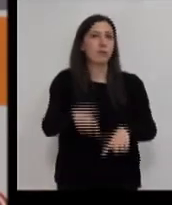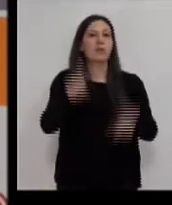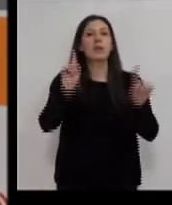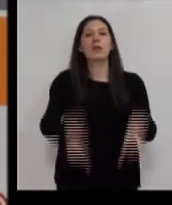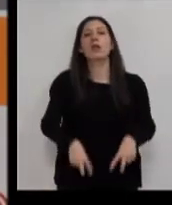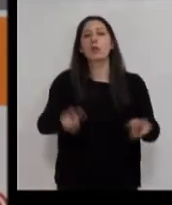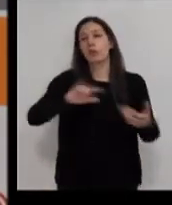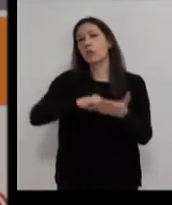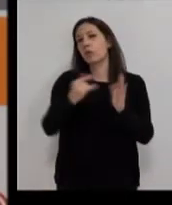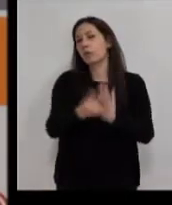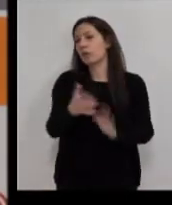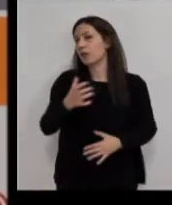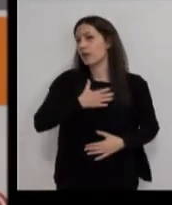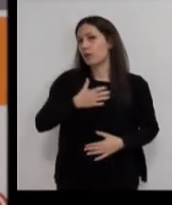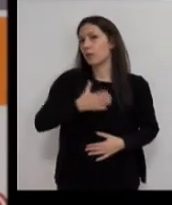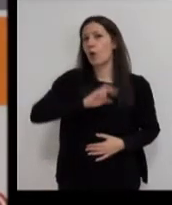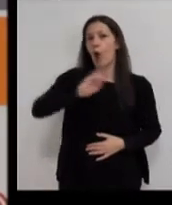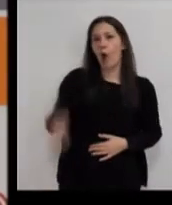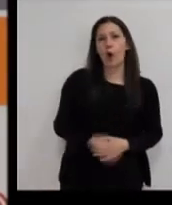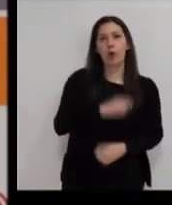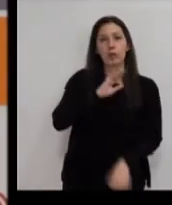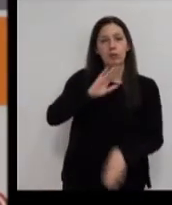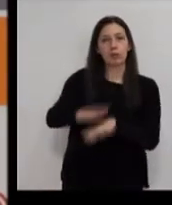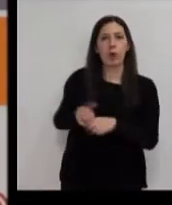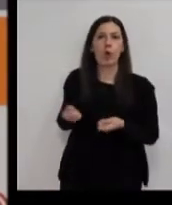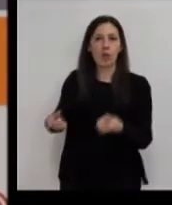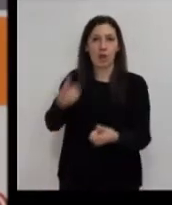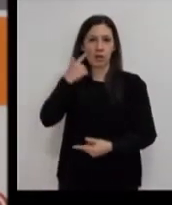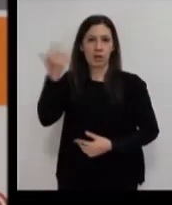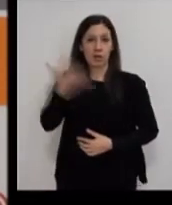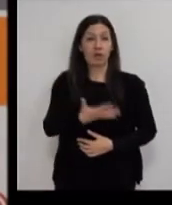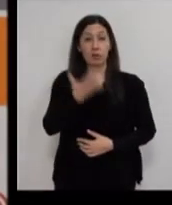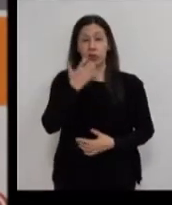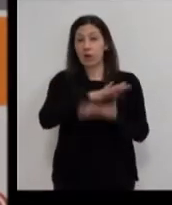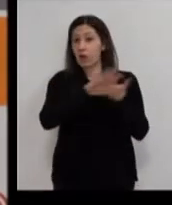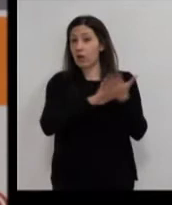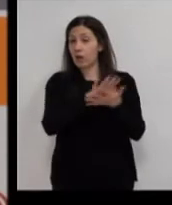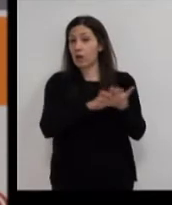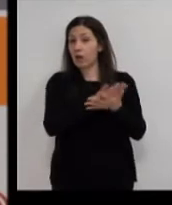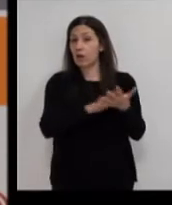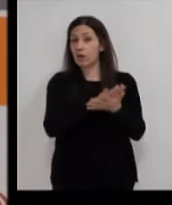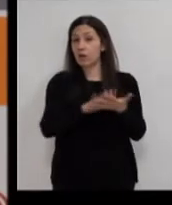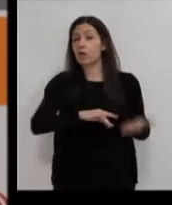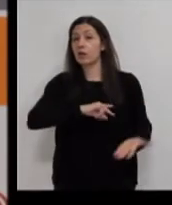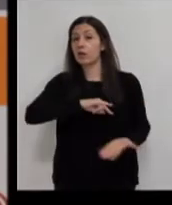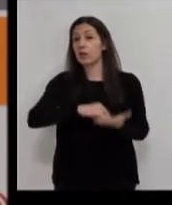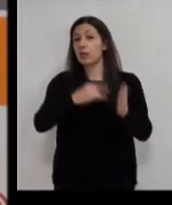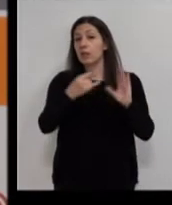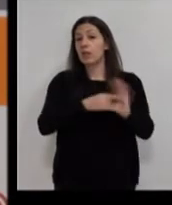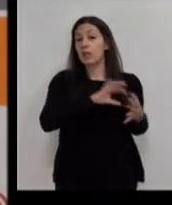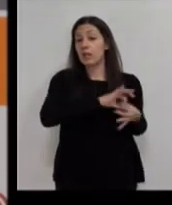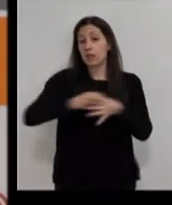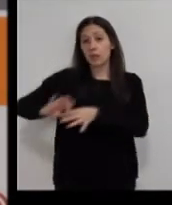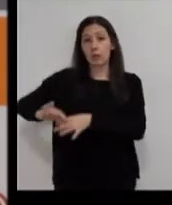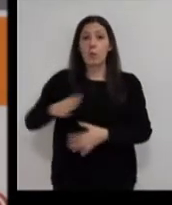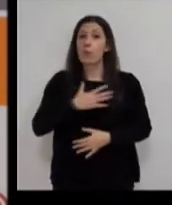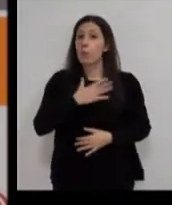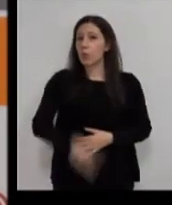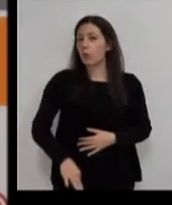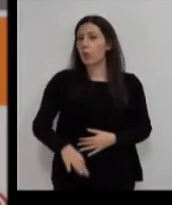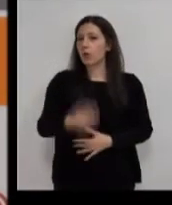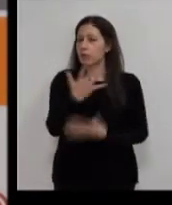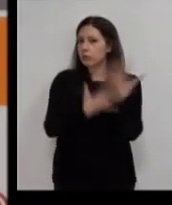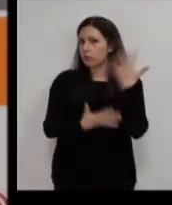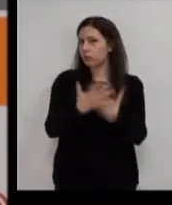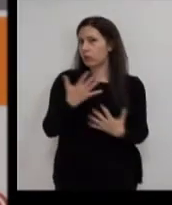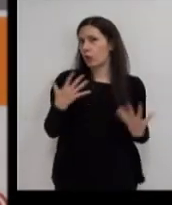pudiera pedir, ¿no? Nuevas tecnologías no deben anular a otras ni generar desconfianza, y para eso puso el ejemplo de las soluciones